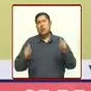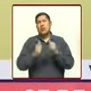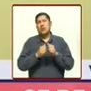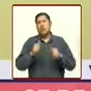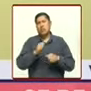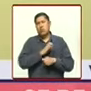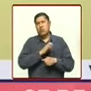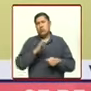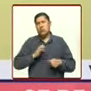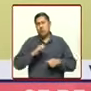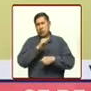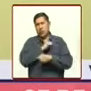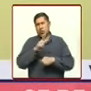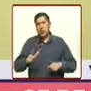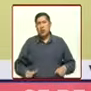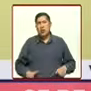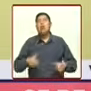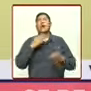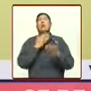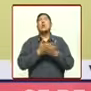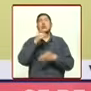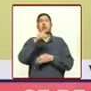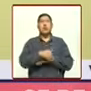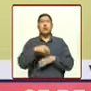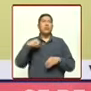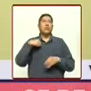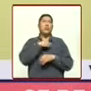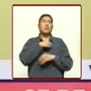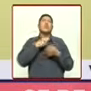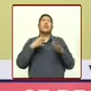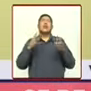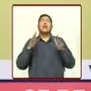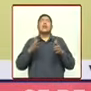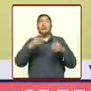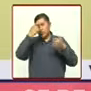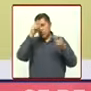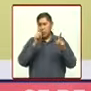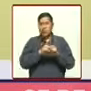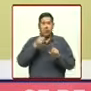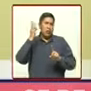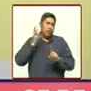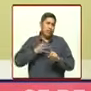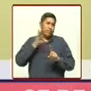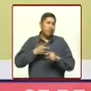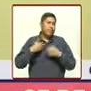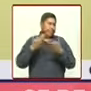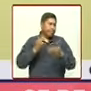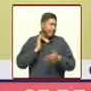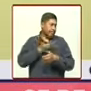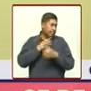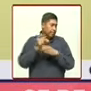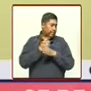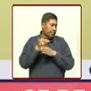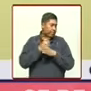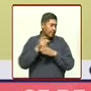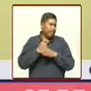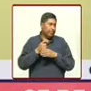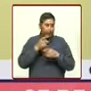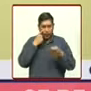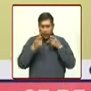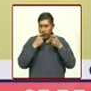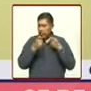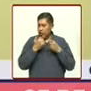Consejo Municipal? Buenas noches. Buenas noches. Ante esta situación, nosotros ya, de acuerdo al estudio que nos presentó nuestro técnico del medio